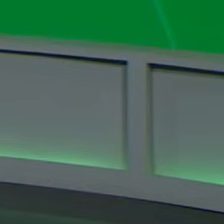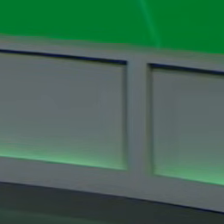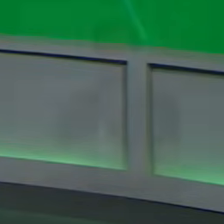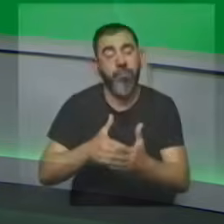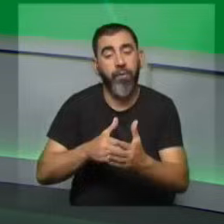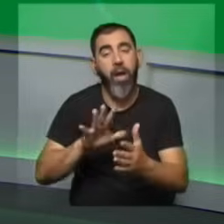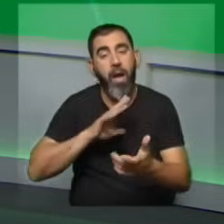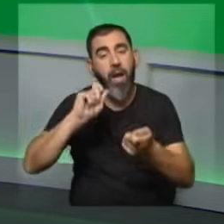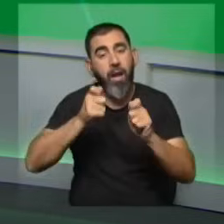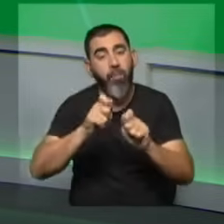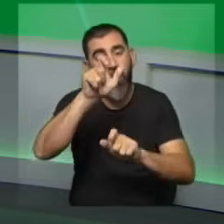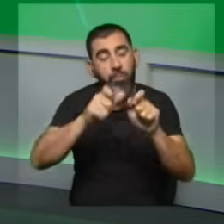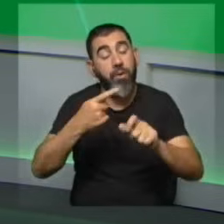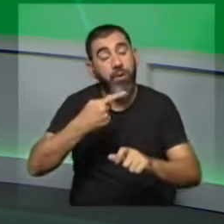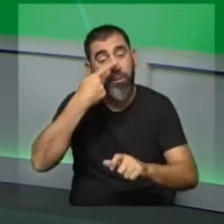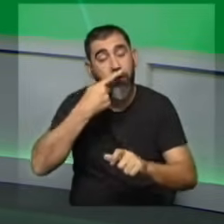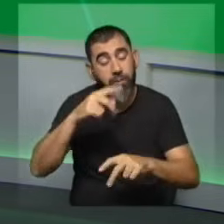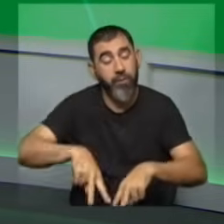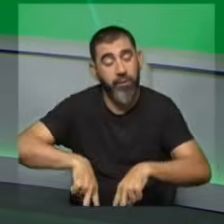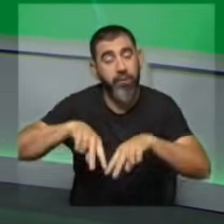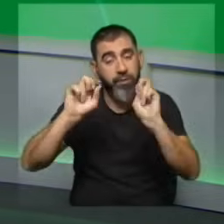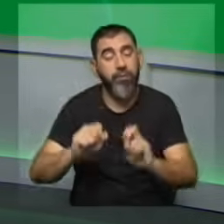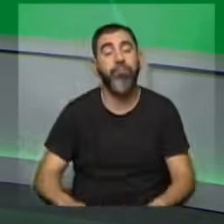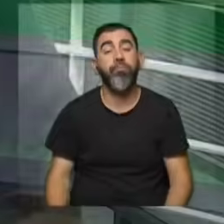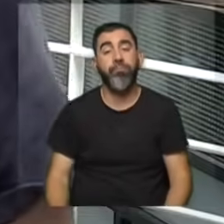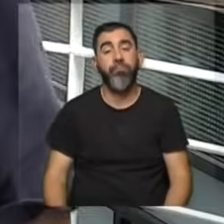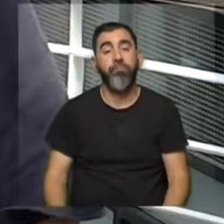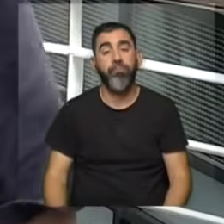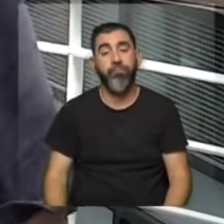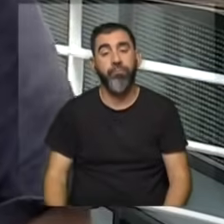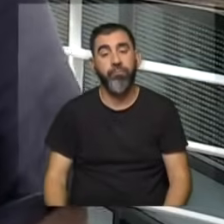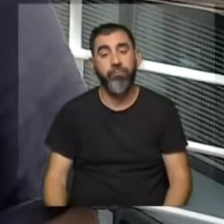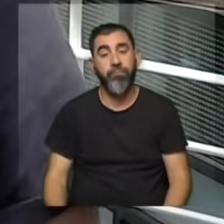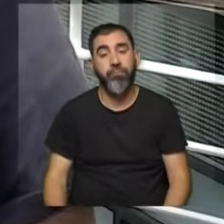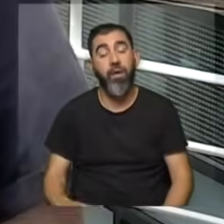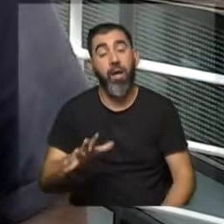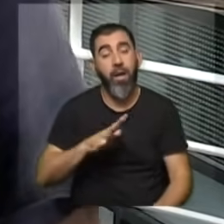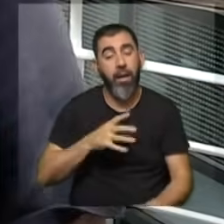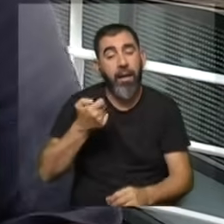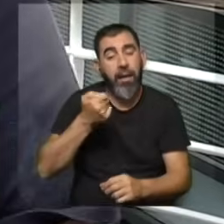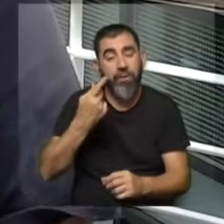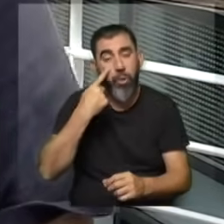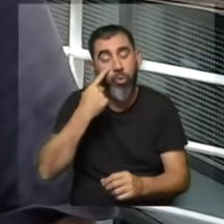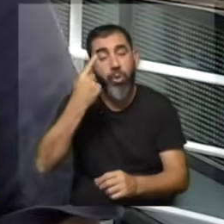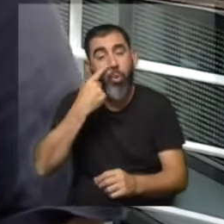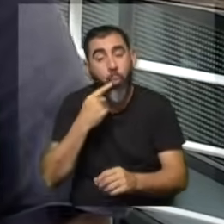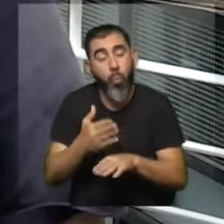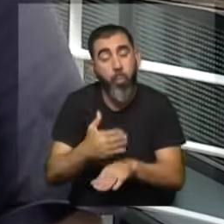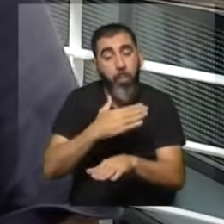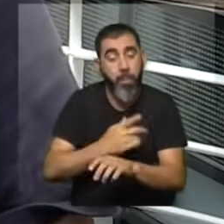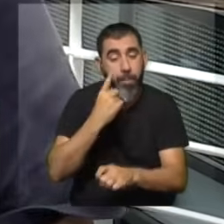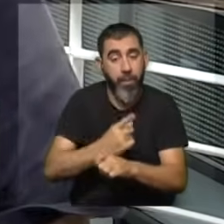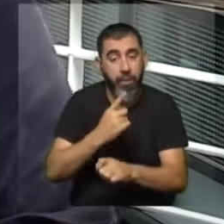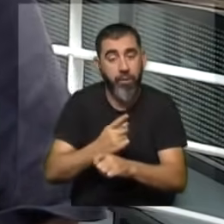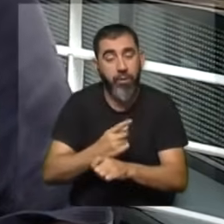en la población uruguaya que van a ser muy interesantes para analizar estamos Este a punto de conocer las cifras preliminares